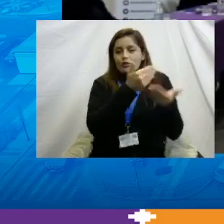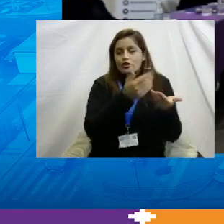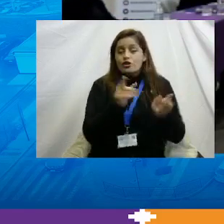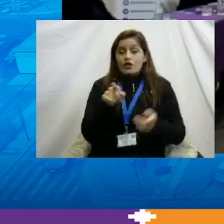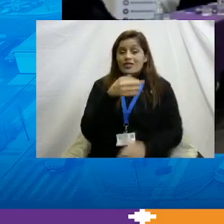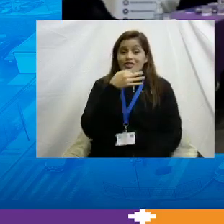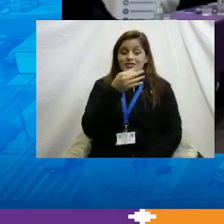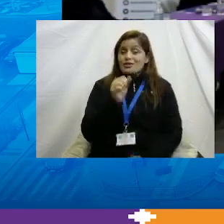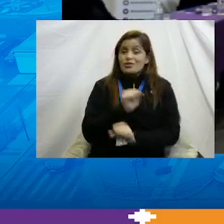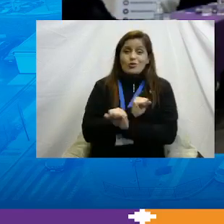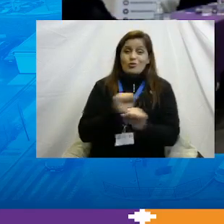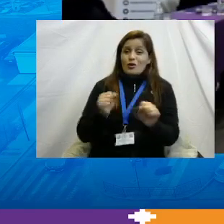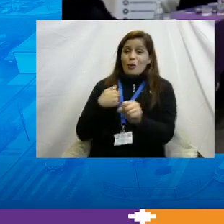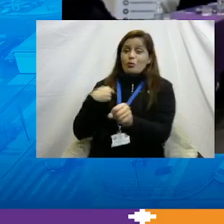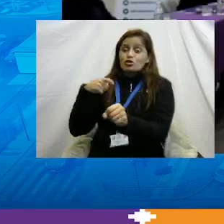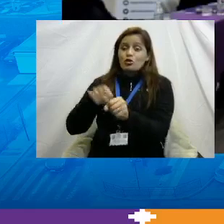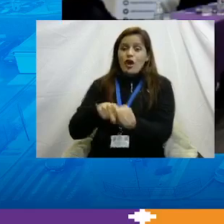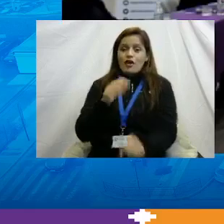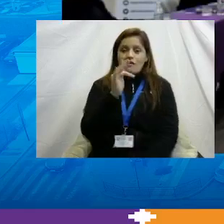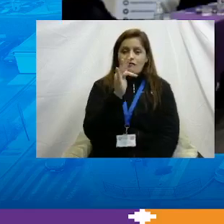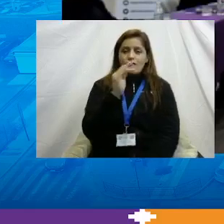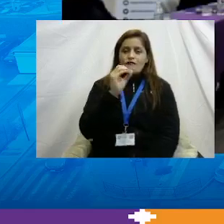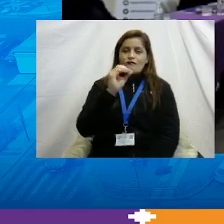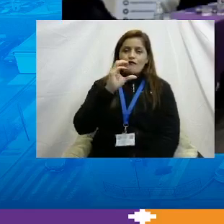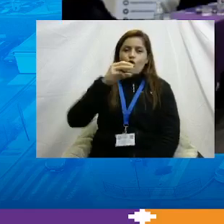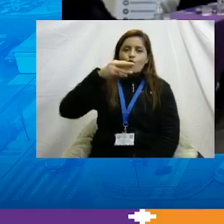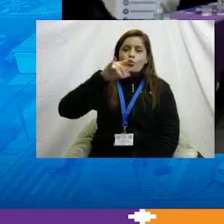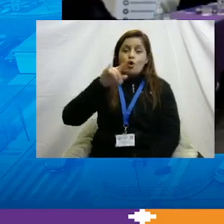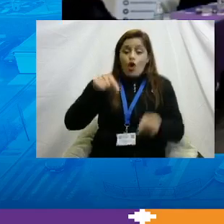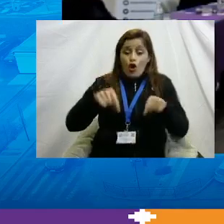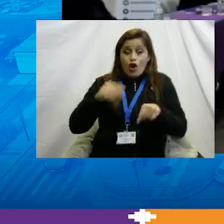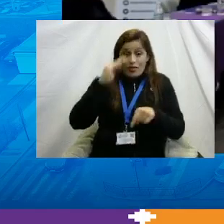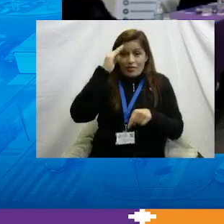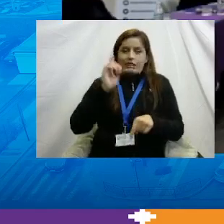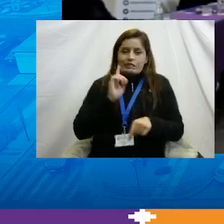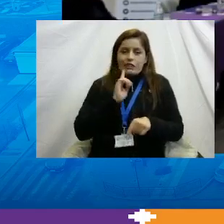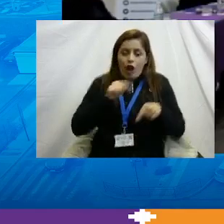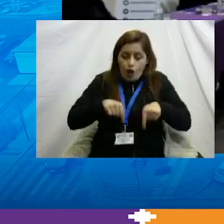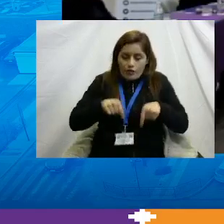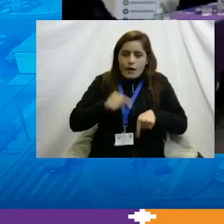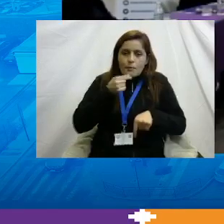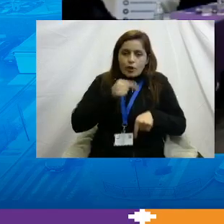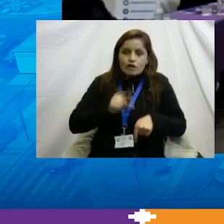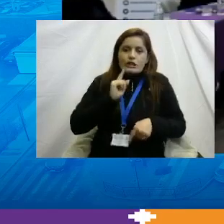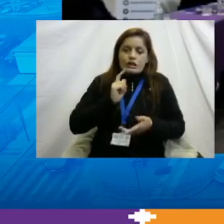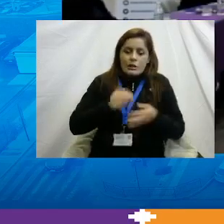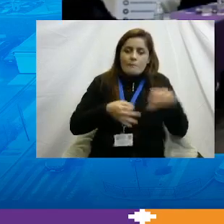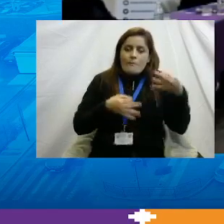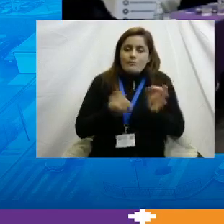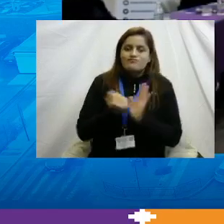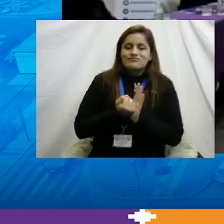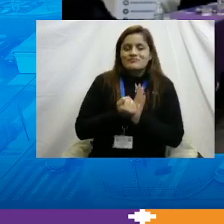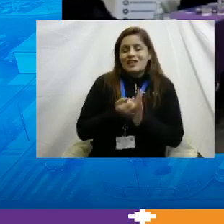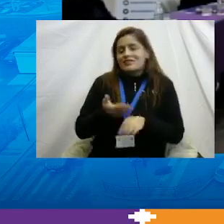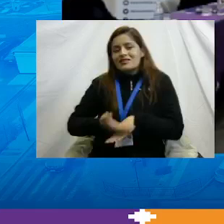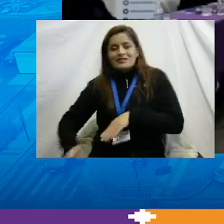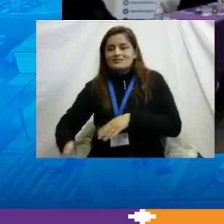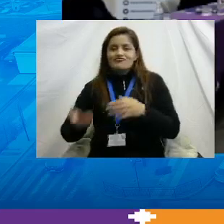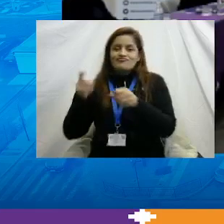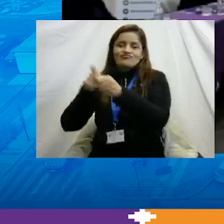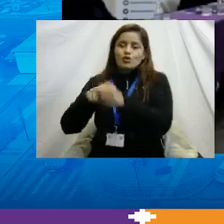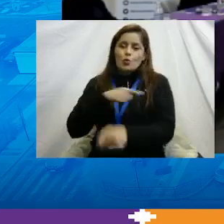pudieron postular al FOCM porque recién hoy tienen su documentación al día, pero que sí requieren con urgencia, les brinden esa ayuda para